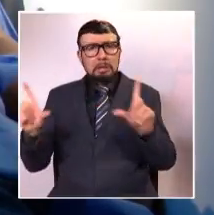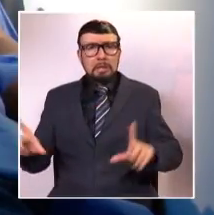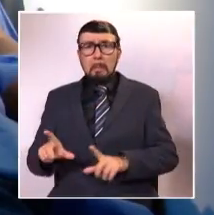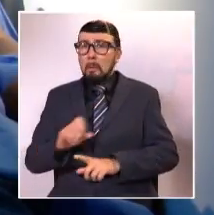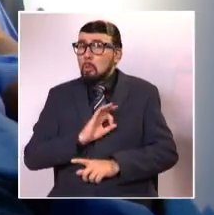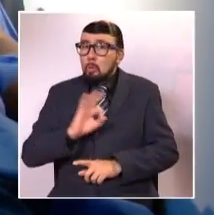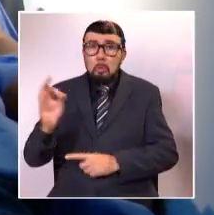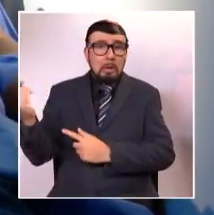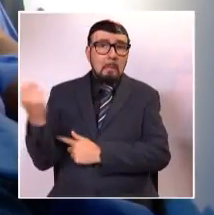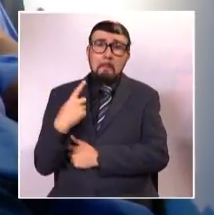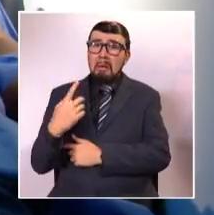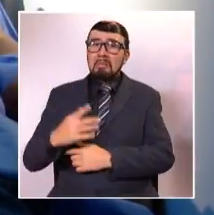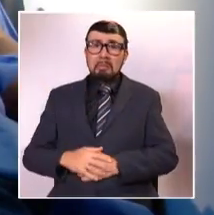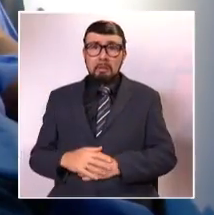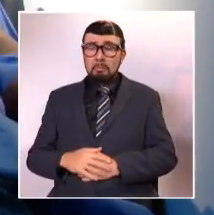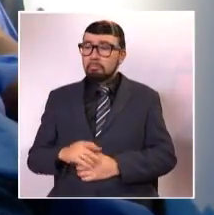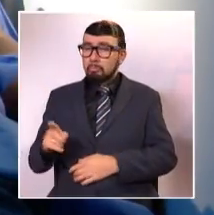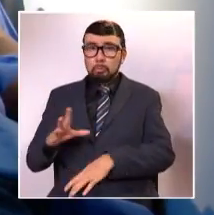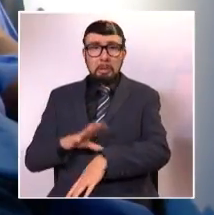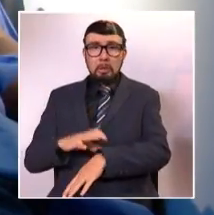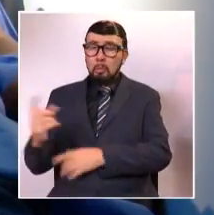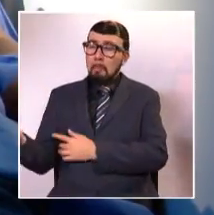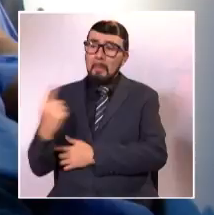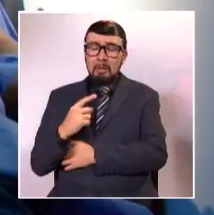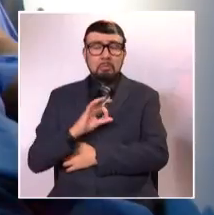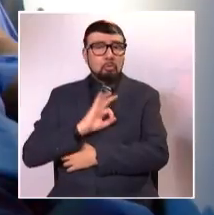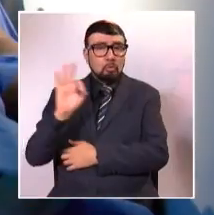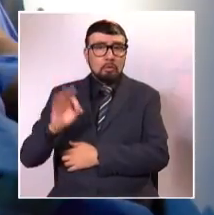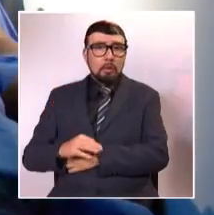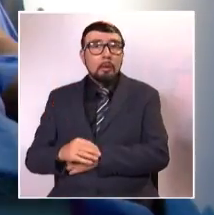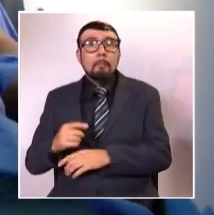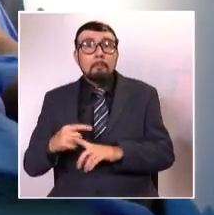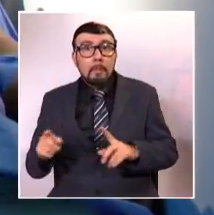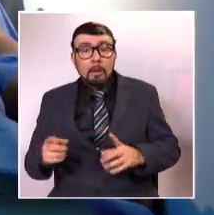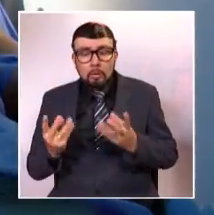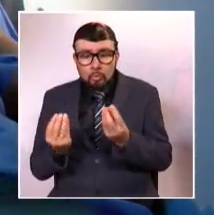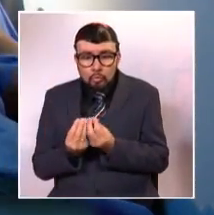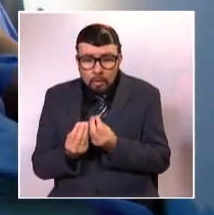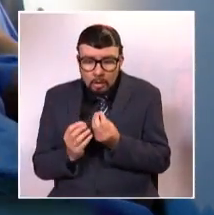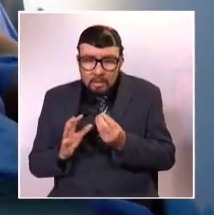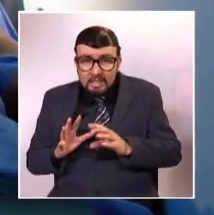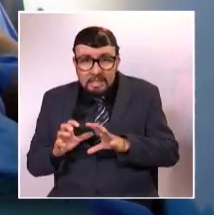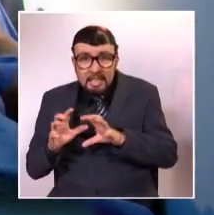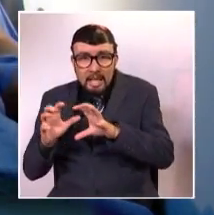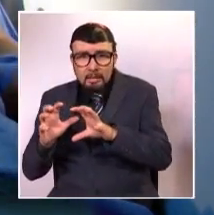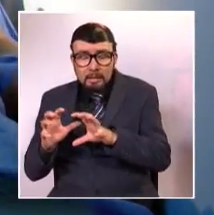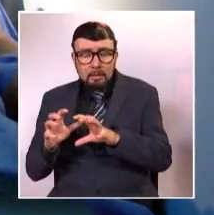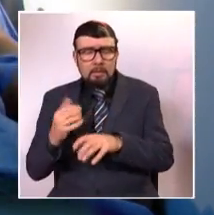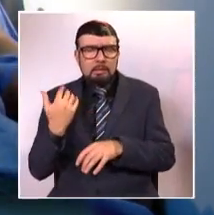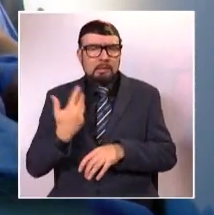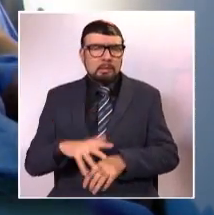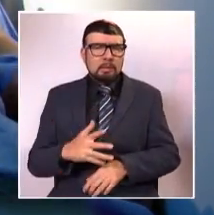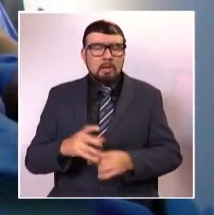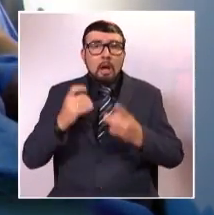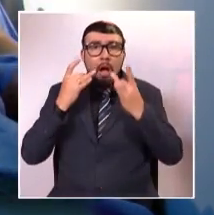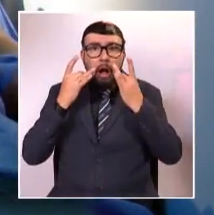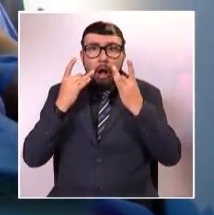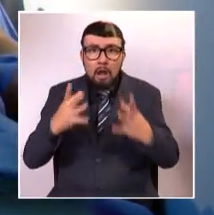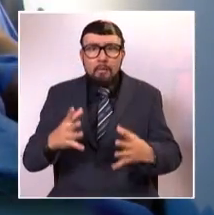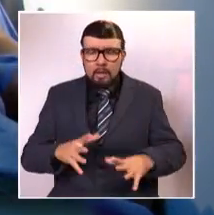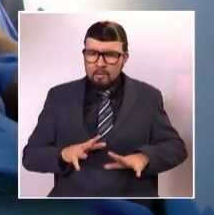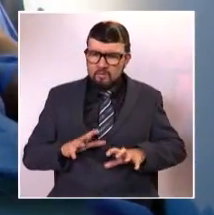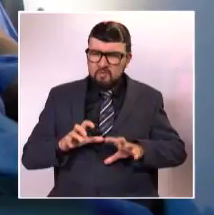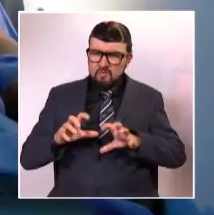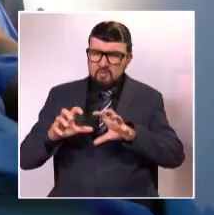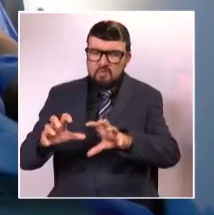mandan. En realidad es un cáncer, el cáncer de testículo es un cáncer supremamente agresivo y no nos